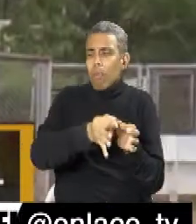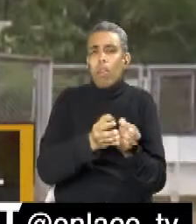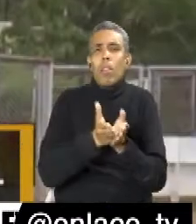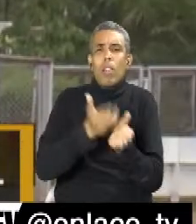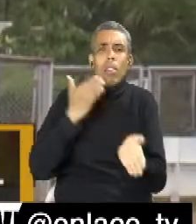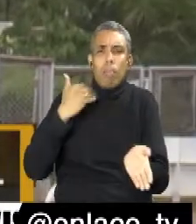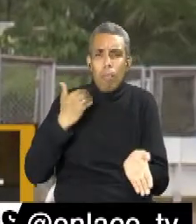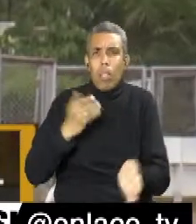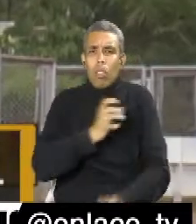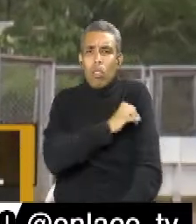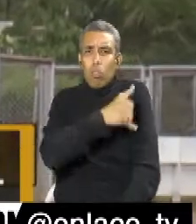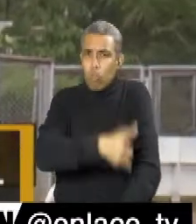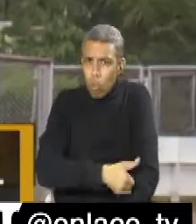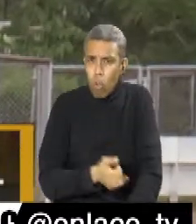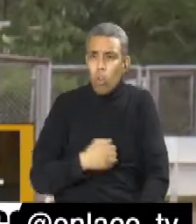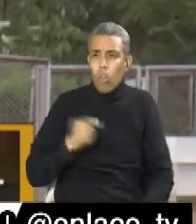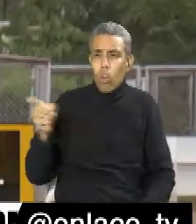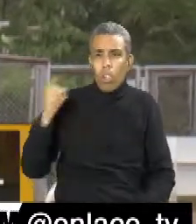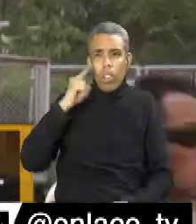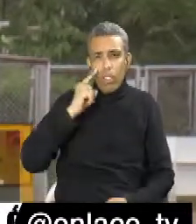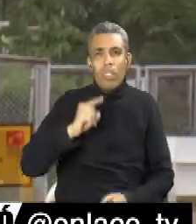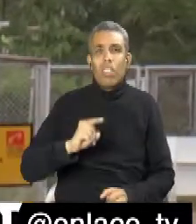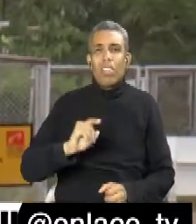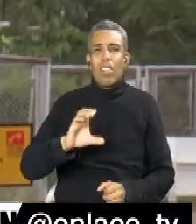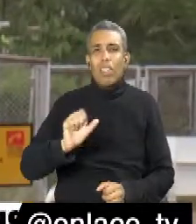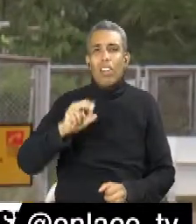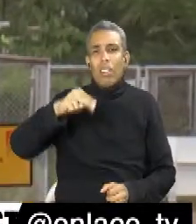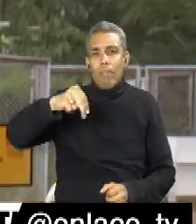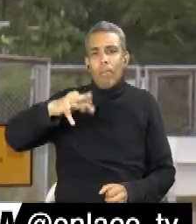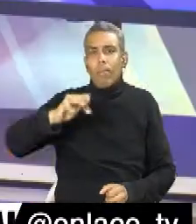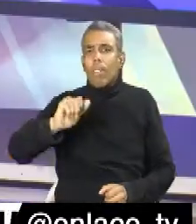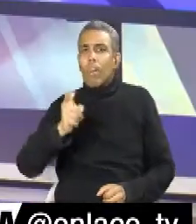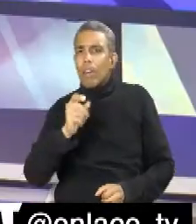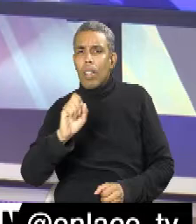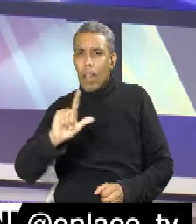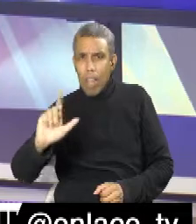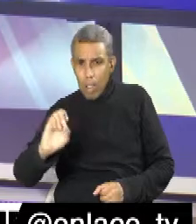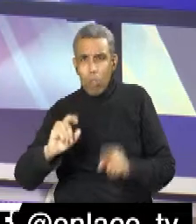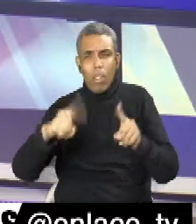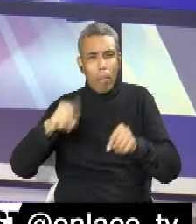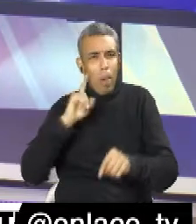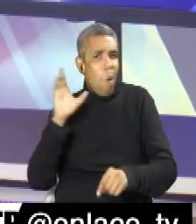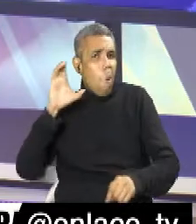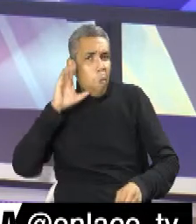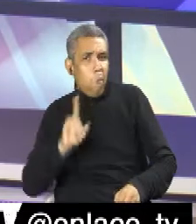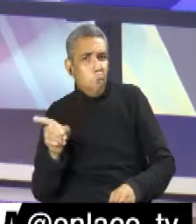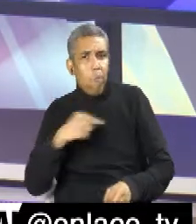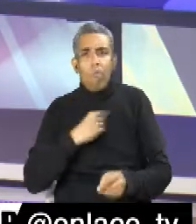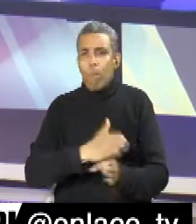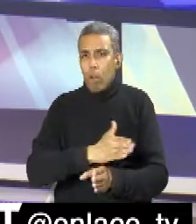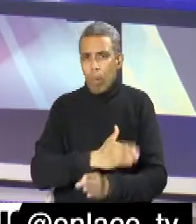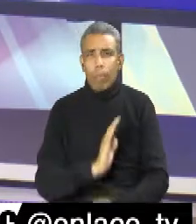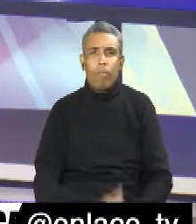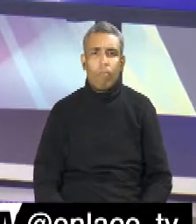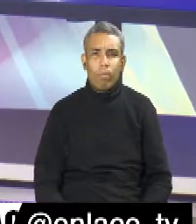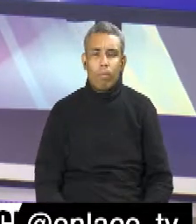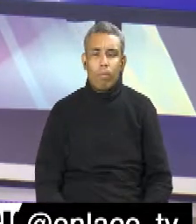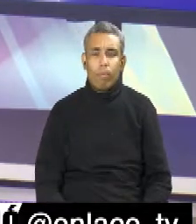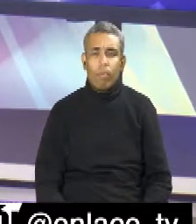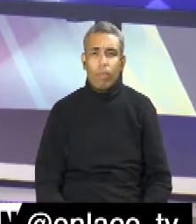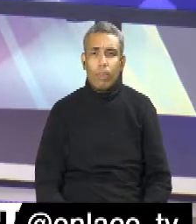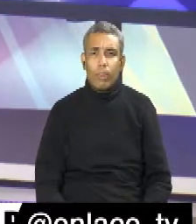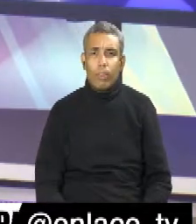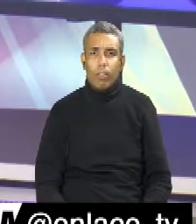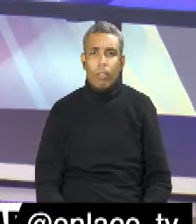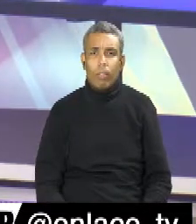de Bolívar, pero la misma se ha ido superando, ha indicado el gerente del río. La oferta más completa de inmuebles de la región está